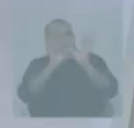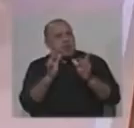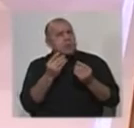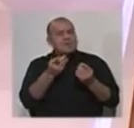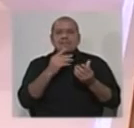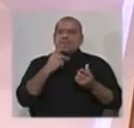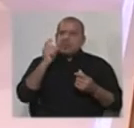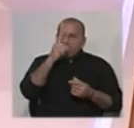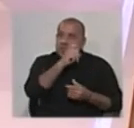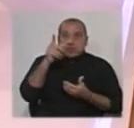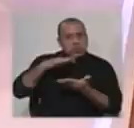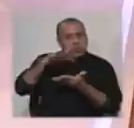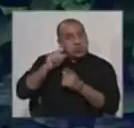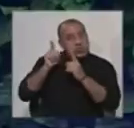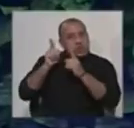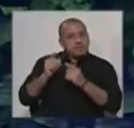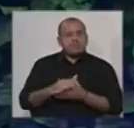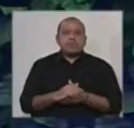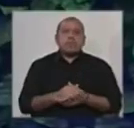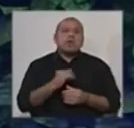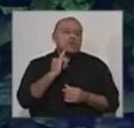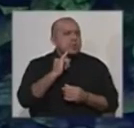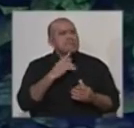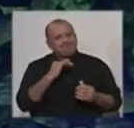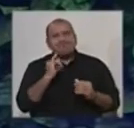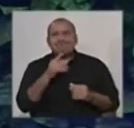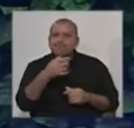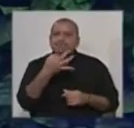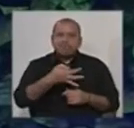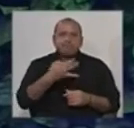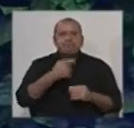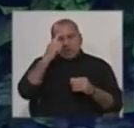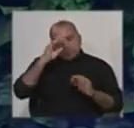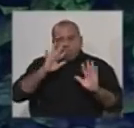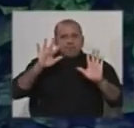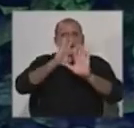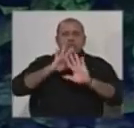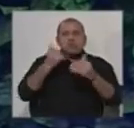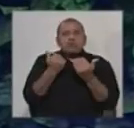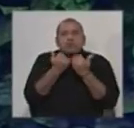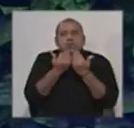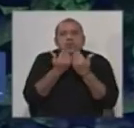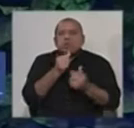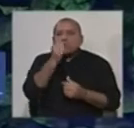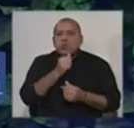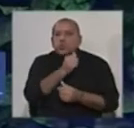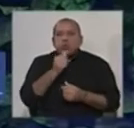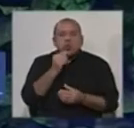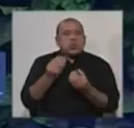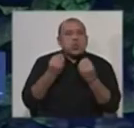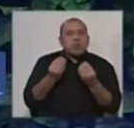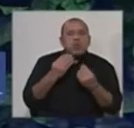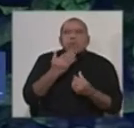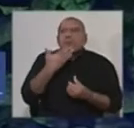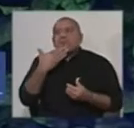bienvenido muchas gracias y confusión confusión y la sensación de un callejón sin salida es uno se pregunta al final